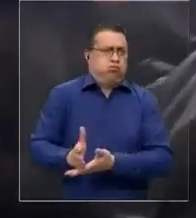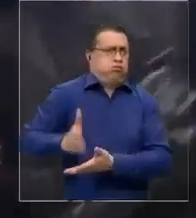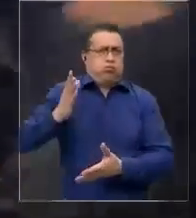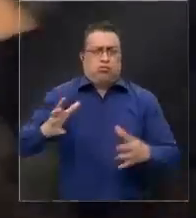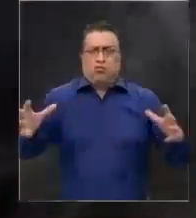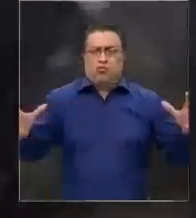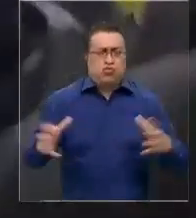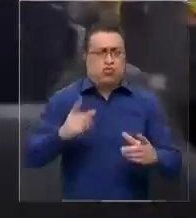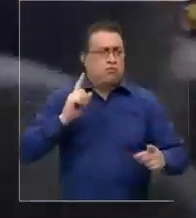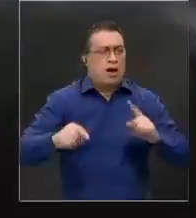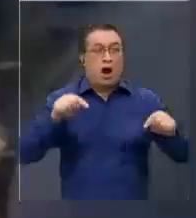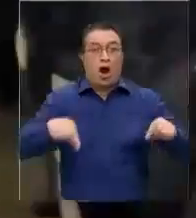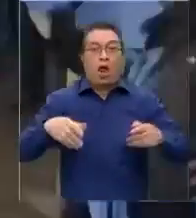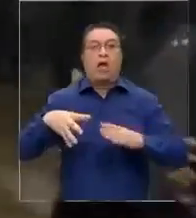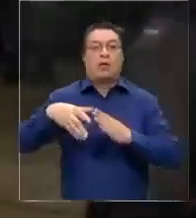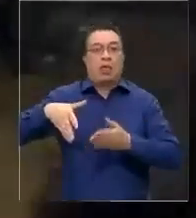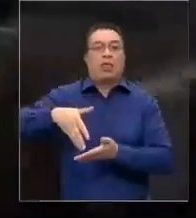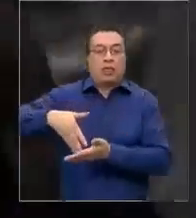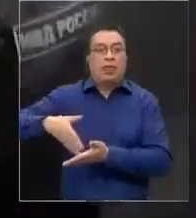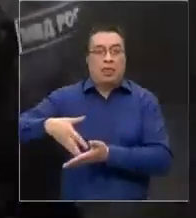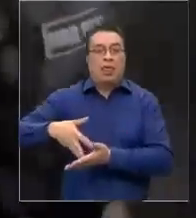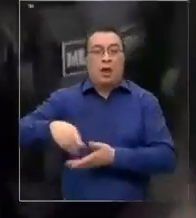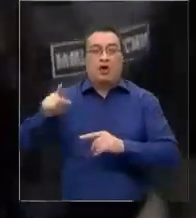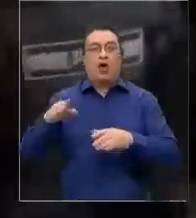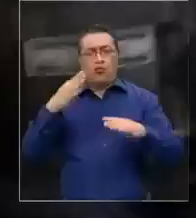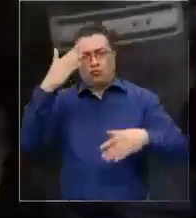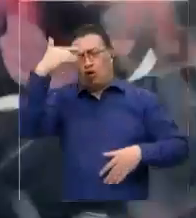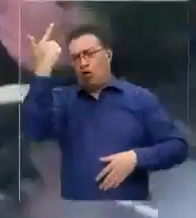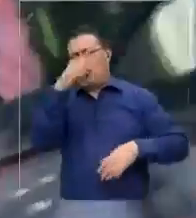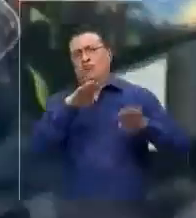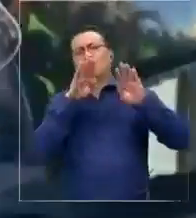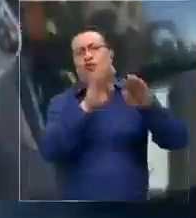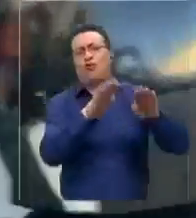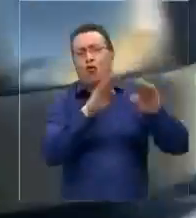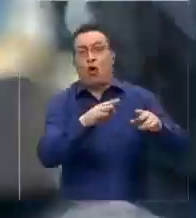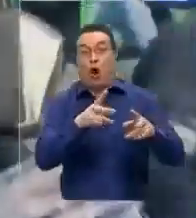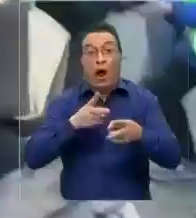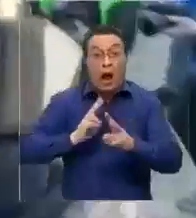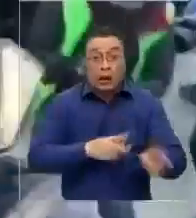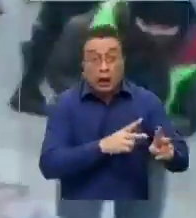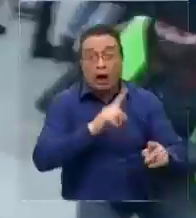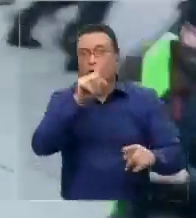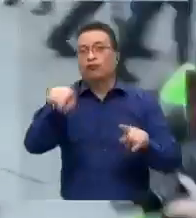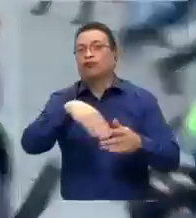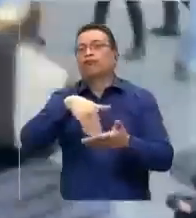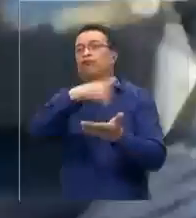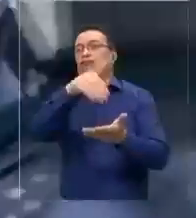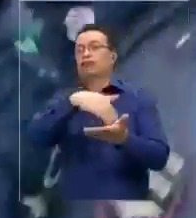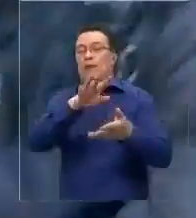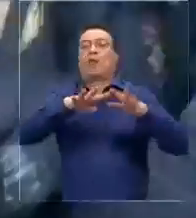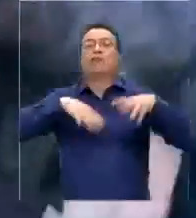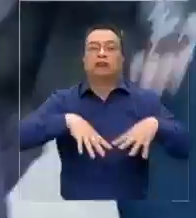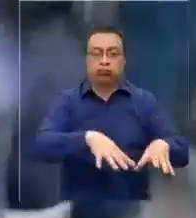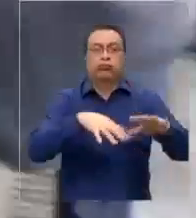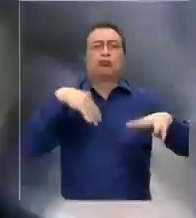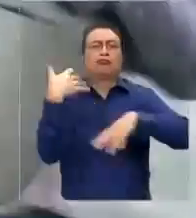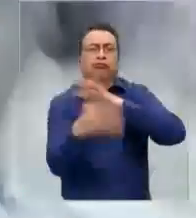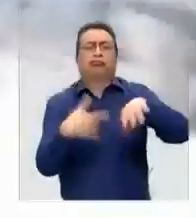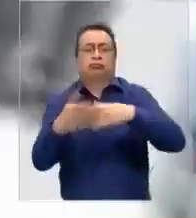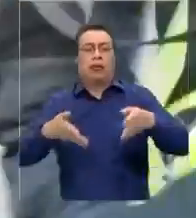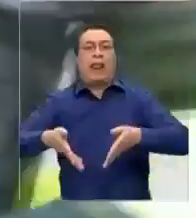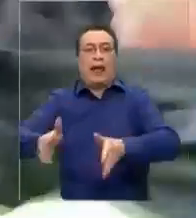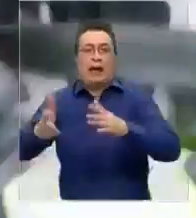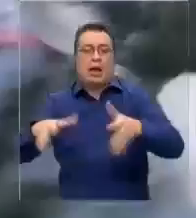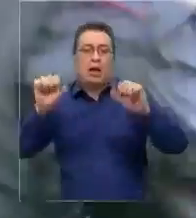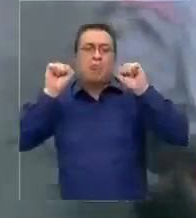la sociedad rusa y además era un líder muy popular en Rusia hasta antes de lanzar la guerra. Esto es lo que ha ocurrido con estas protestas